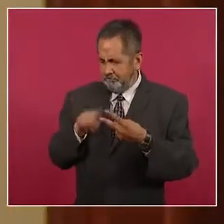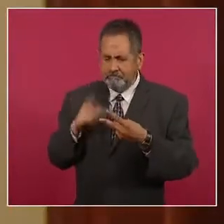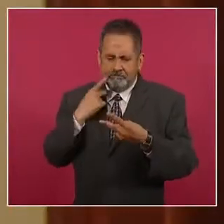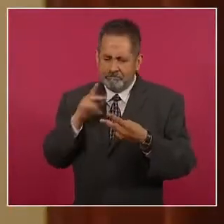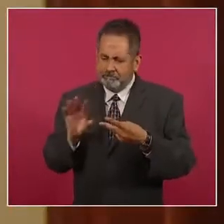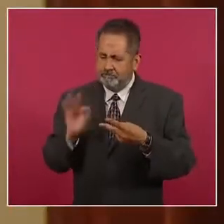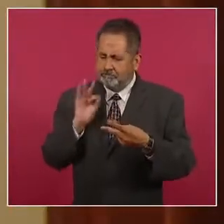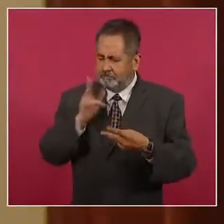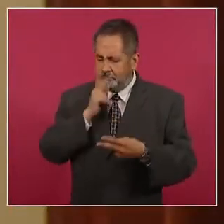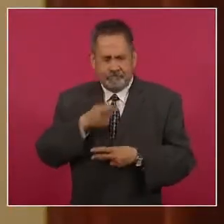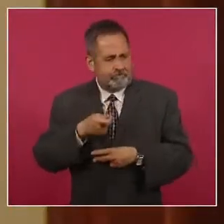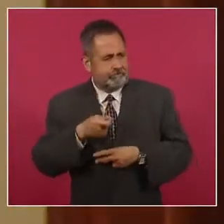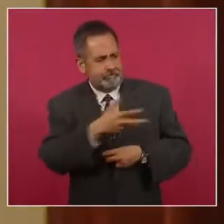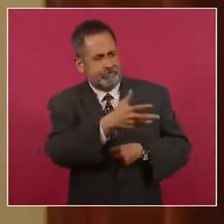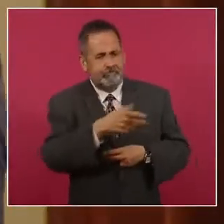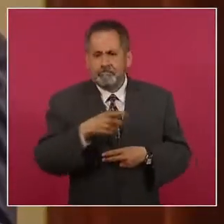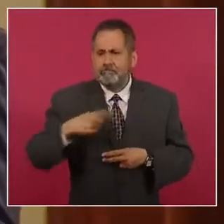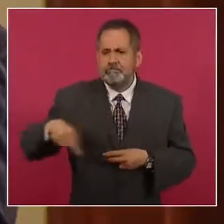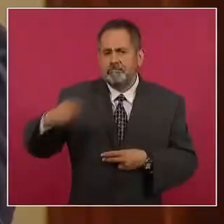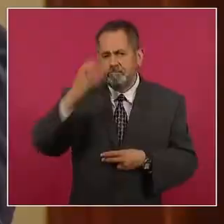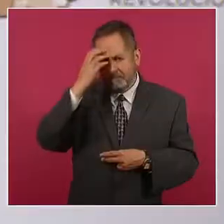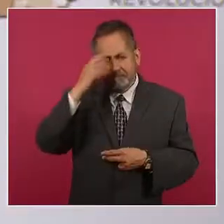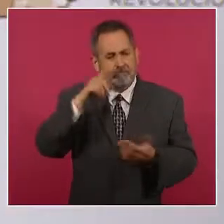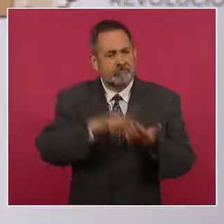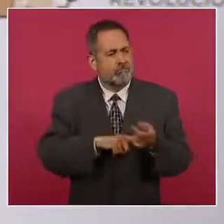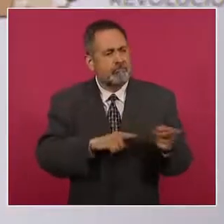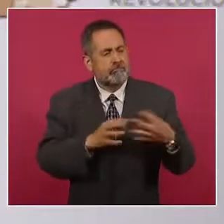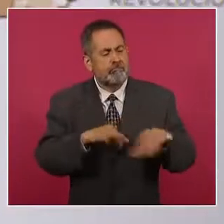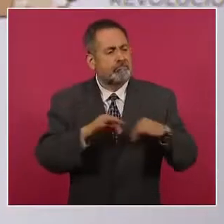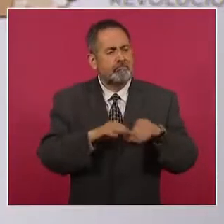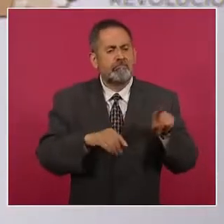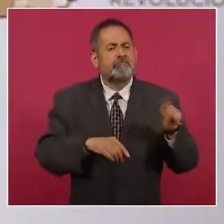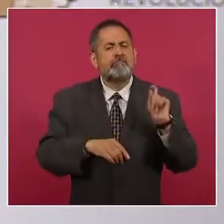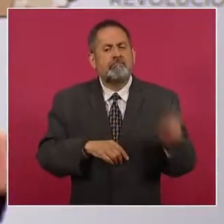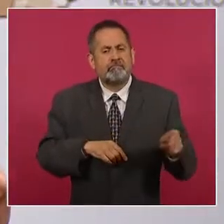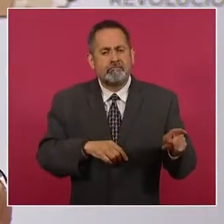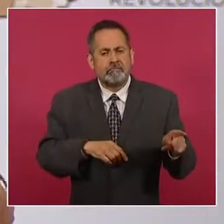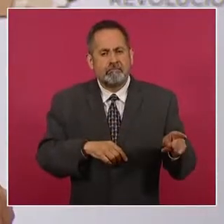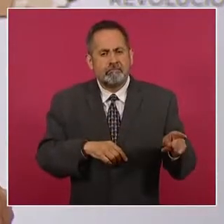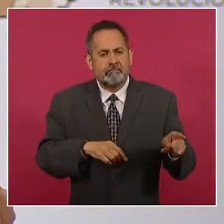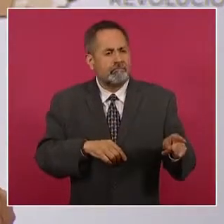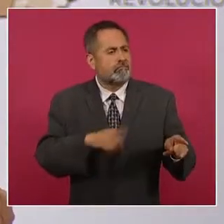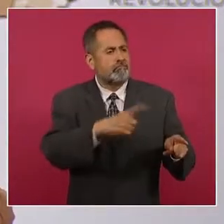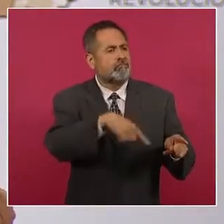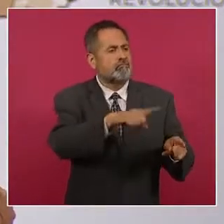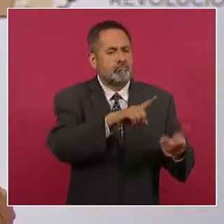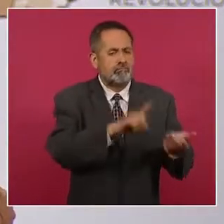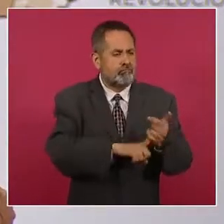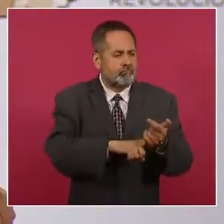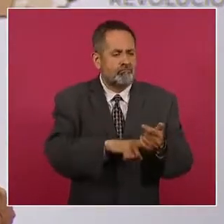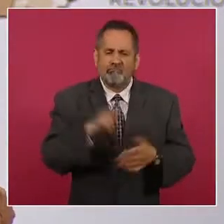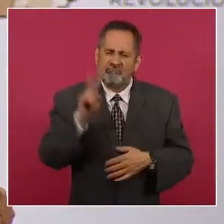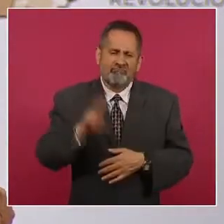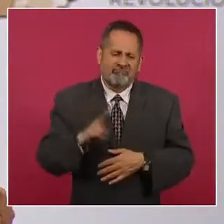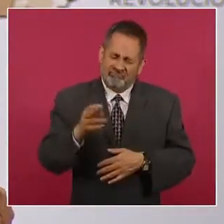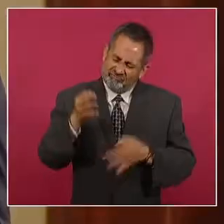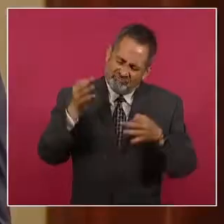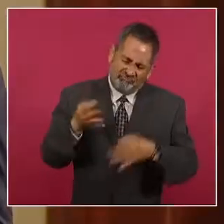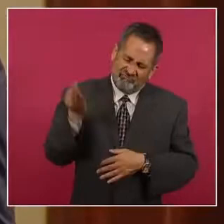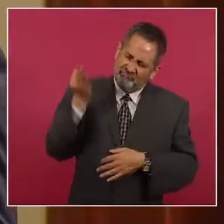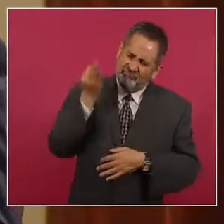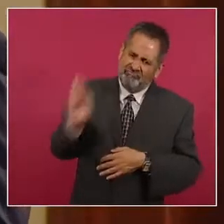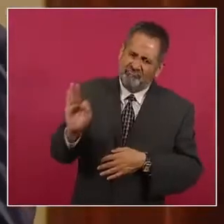todo popular, tiene gran relevancia. Fue verdaderamente una traición a